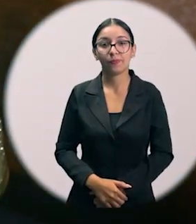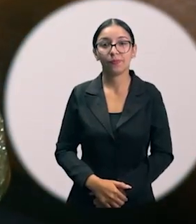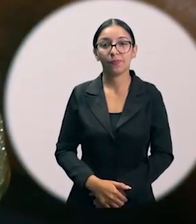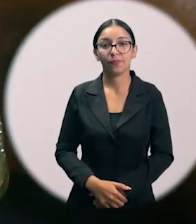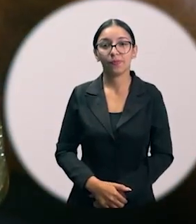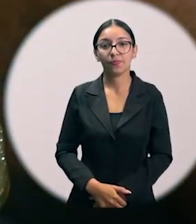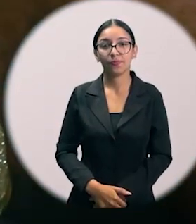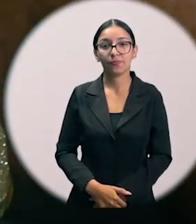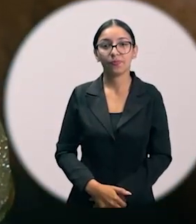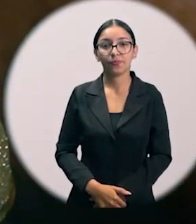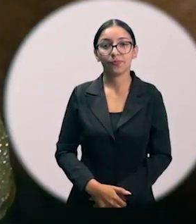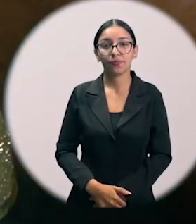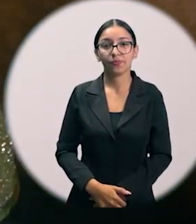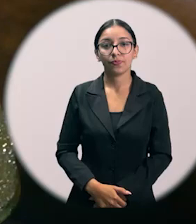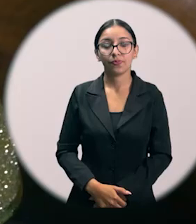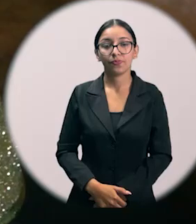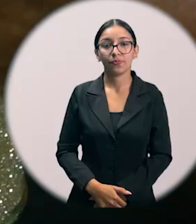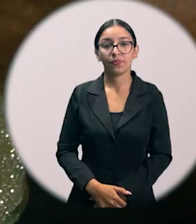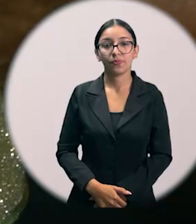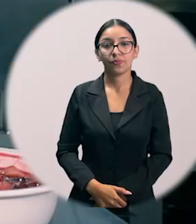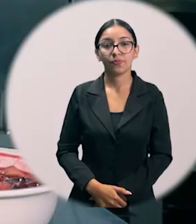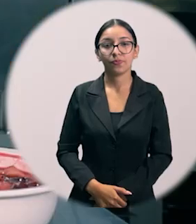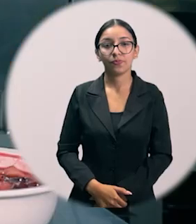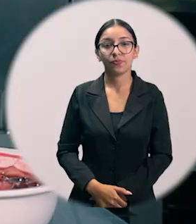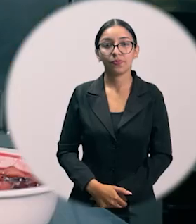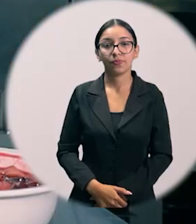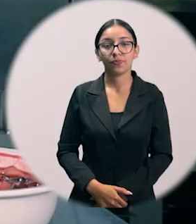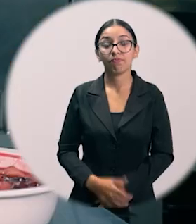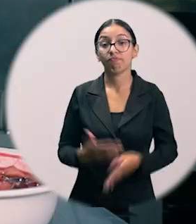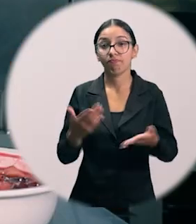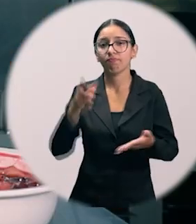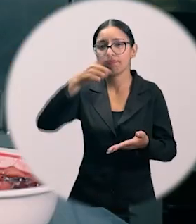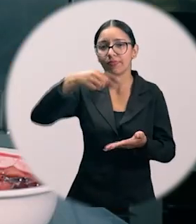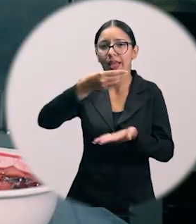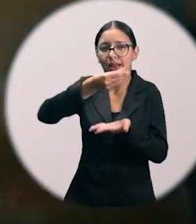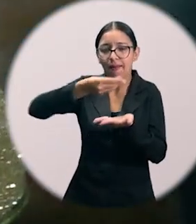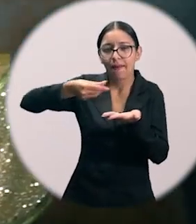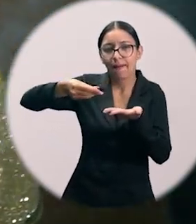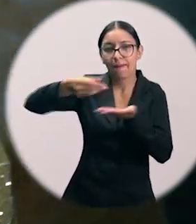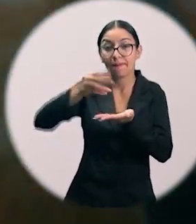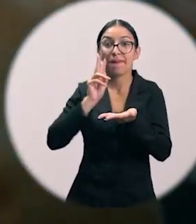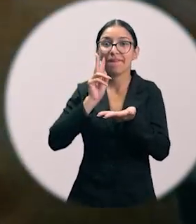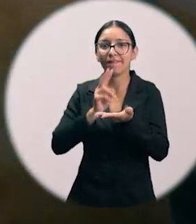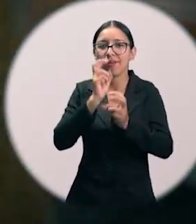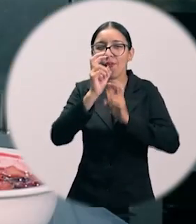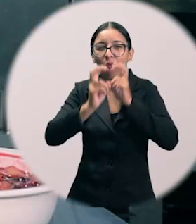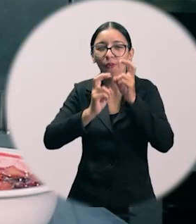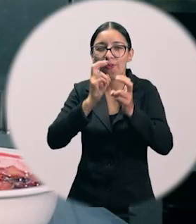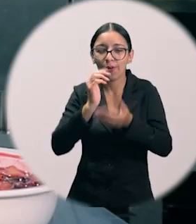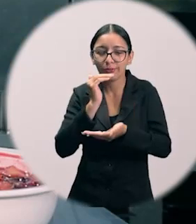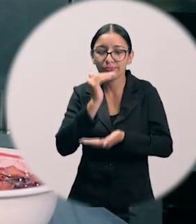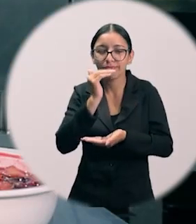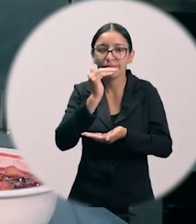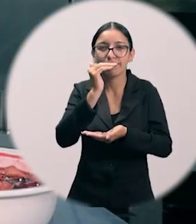trueno entre las hojas, soy de Augusto al escribir. Una buena cantidad. Bueno, ya van viendo cómo quedan los